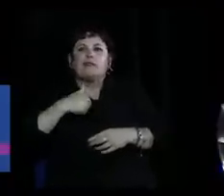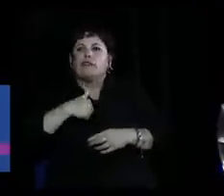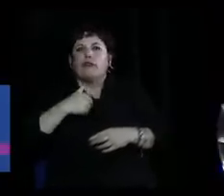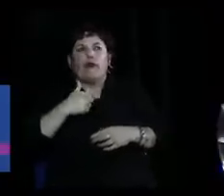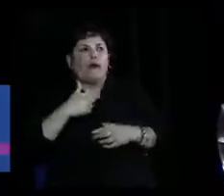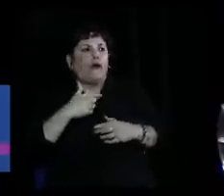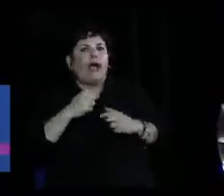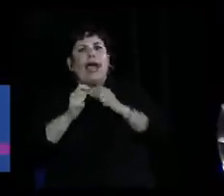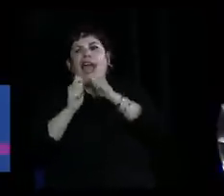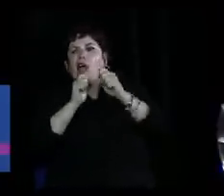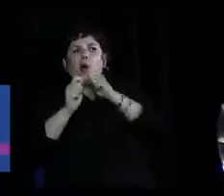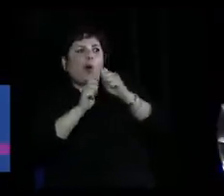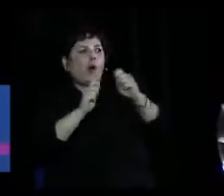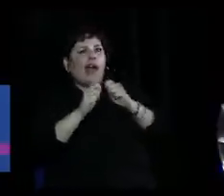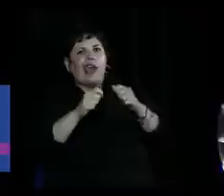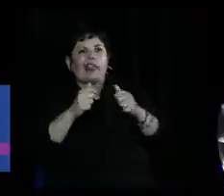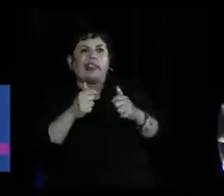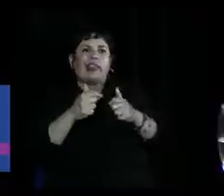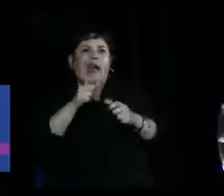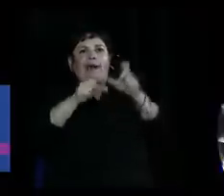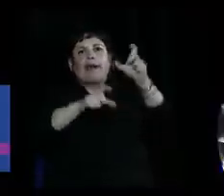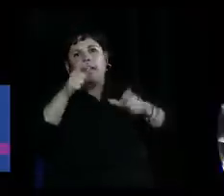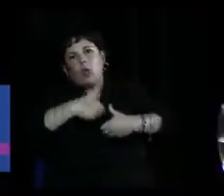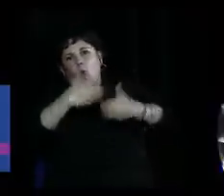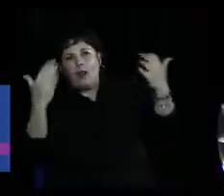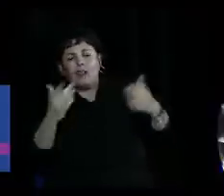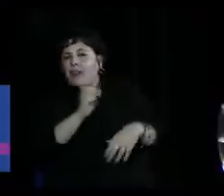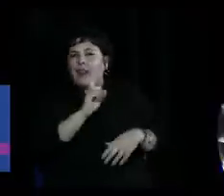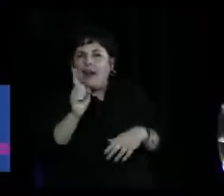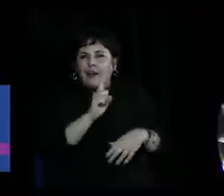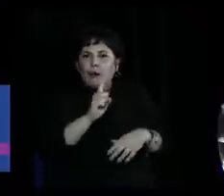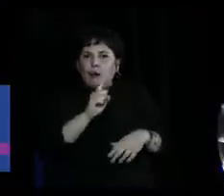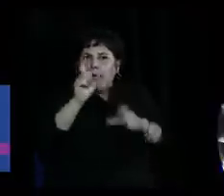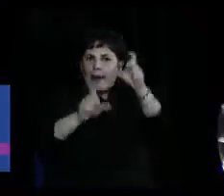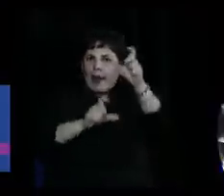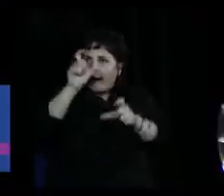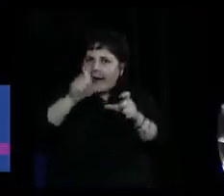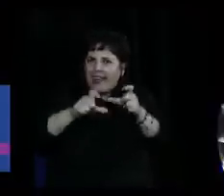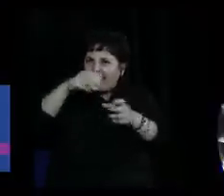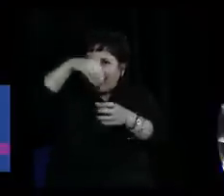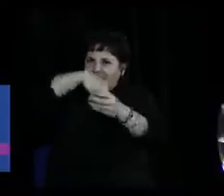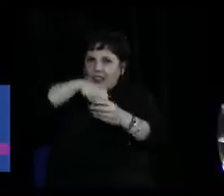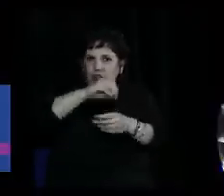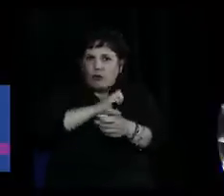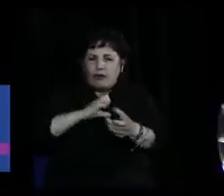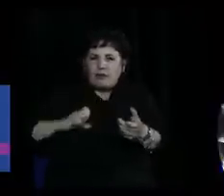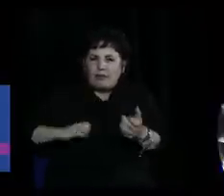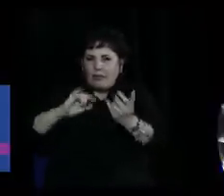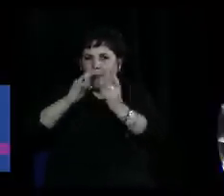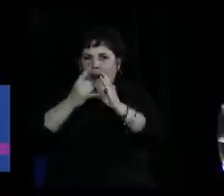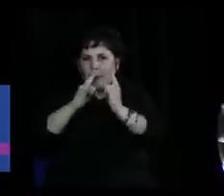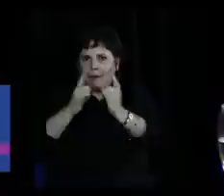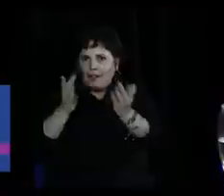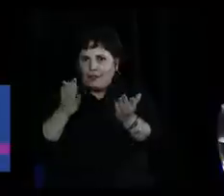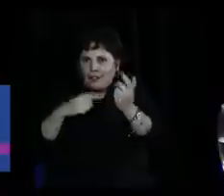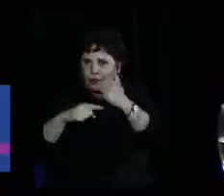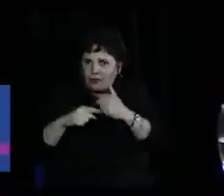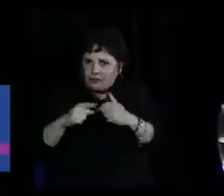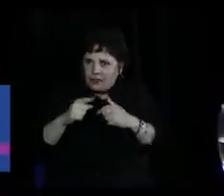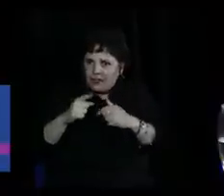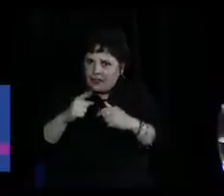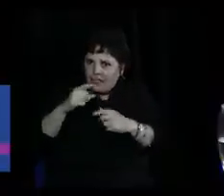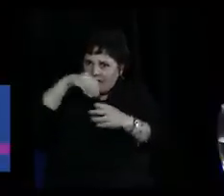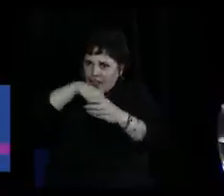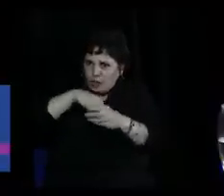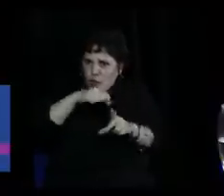agarrás una encuesta que haces un muestreo con gente, son los tipos que forman parte del Estado y que son los que forman